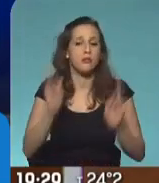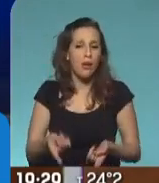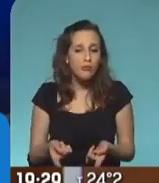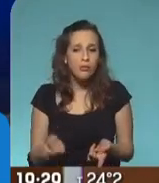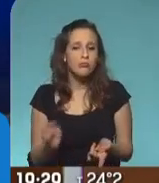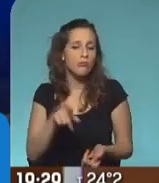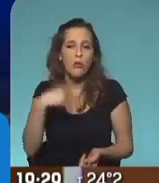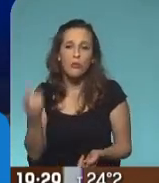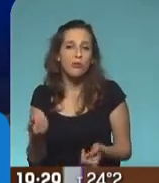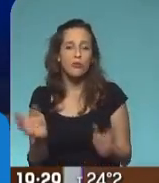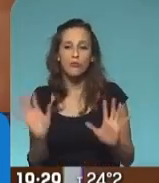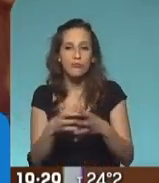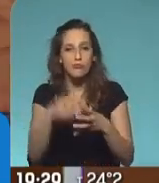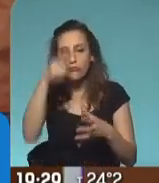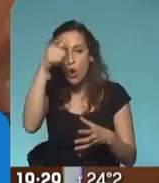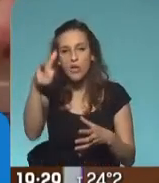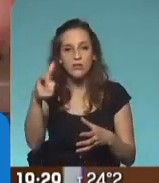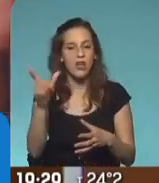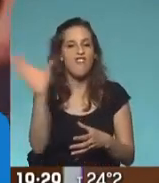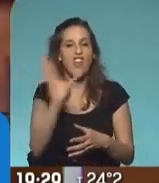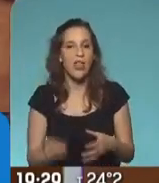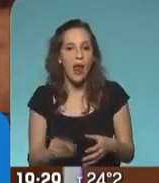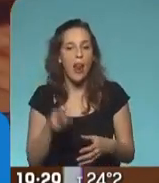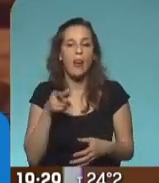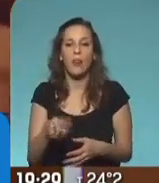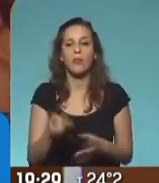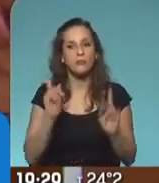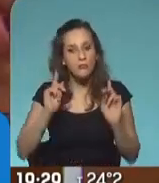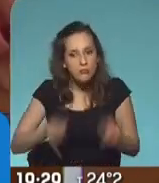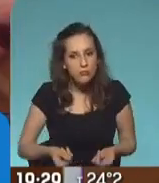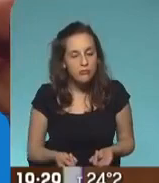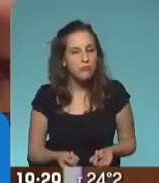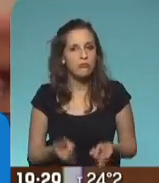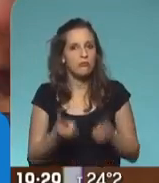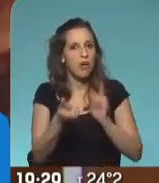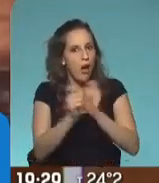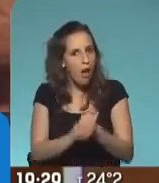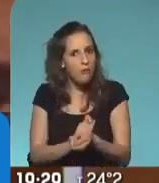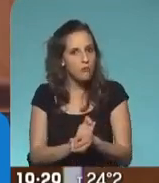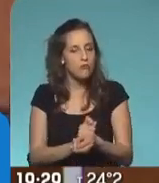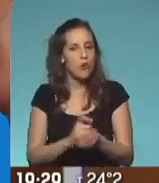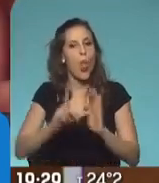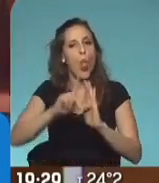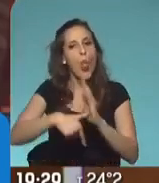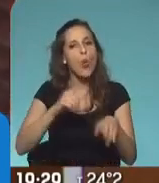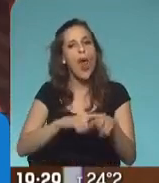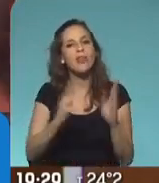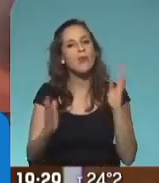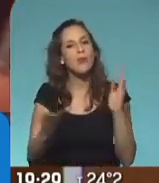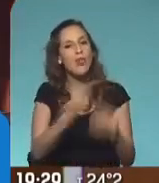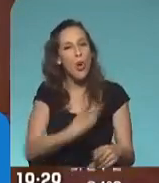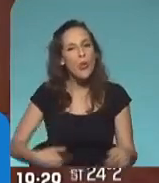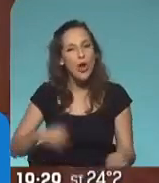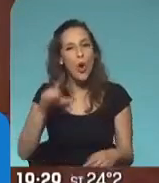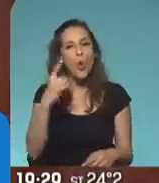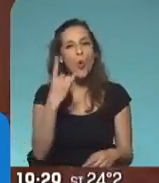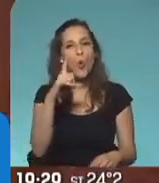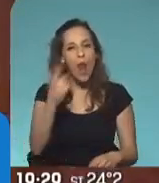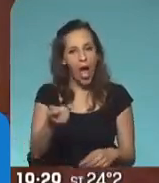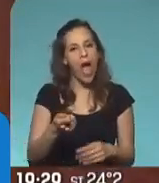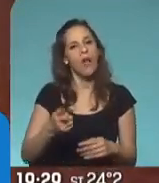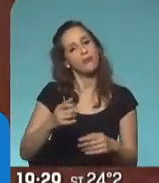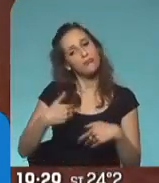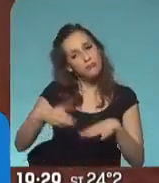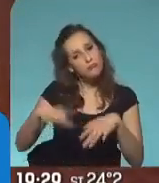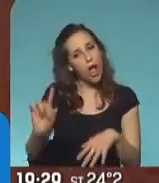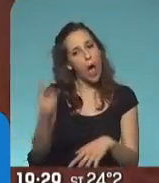Federal que había sufrido un proceso de transformaciones muy importante, inclusive durante el gobierno de Lula, dándole gran autonomía. Esta autonomía le